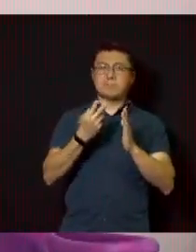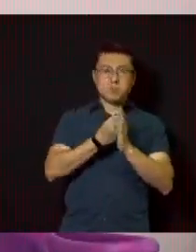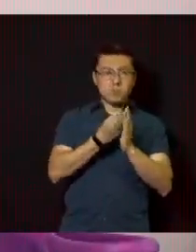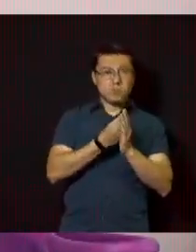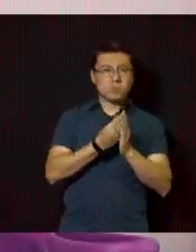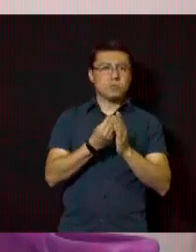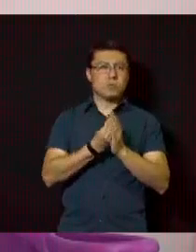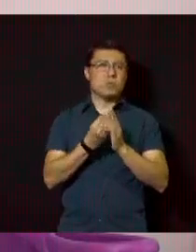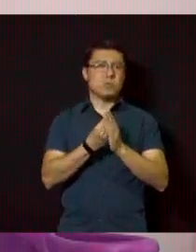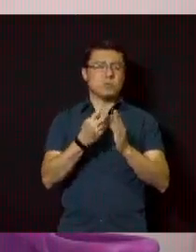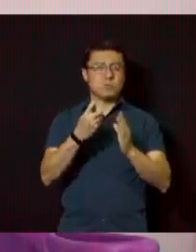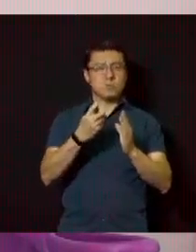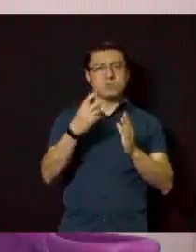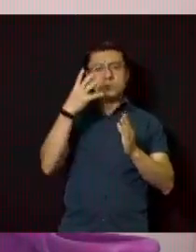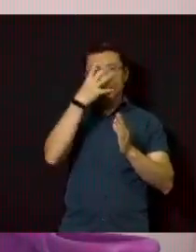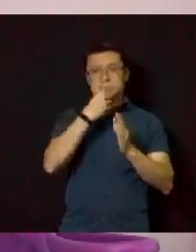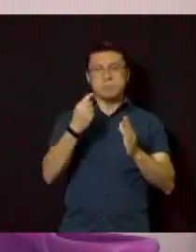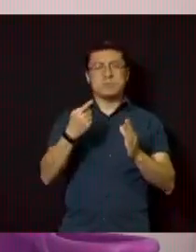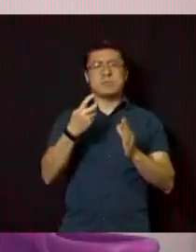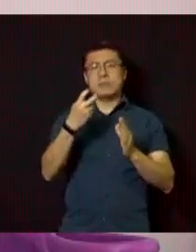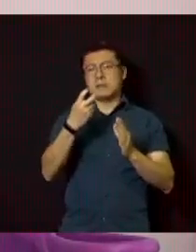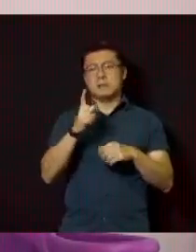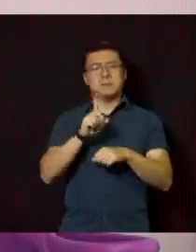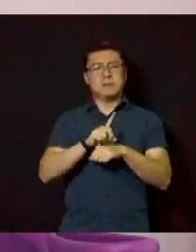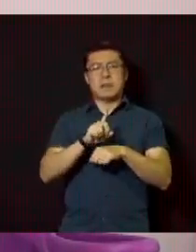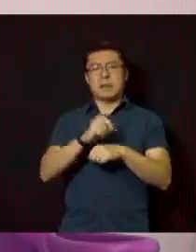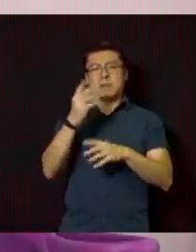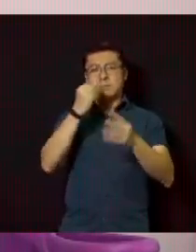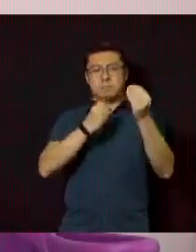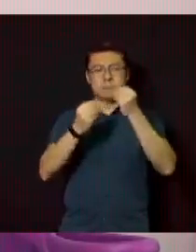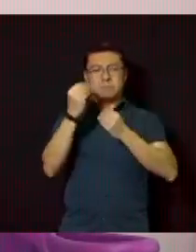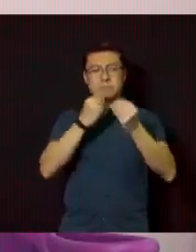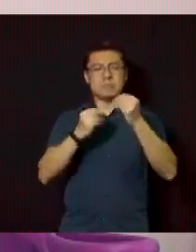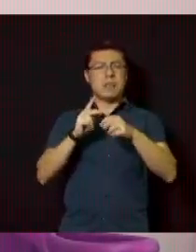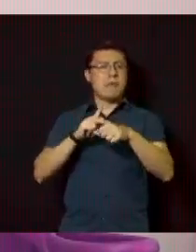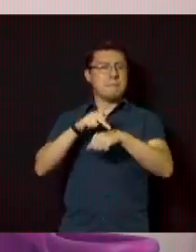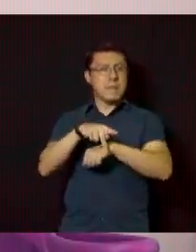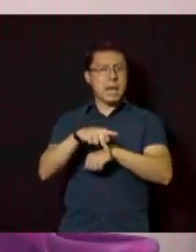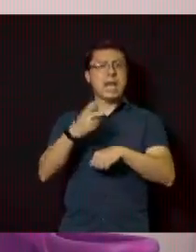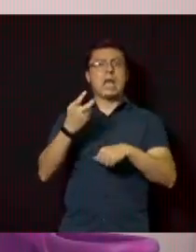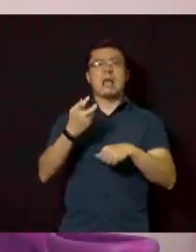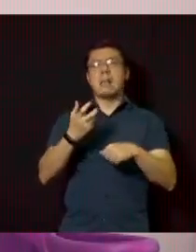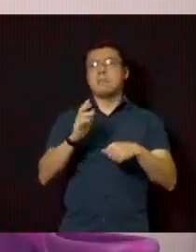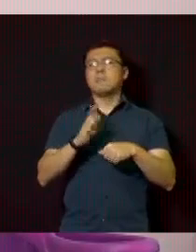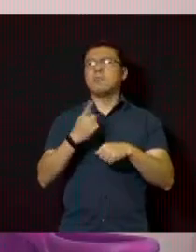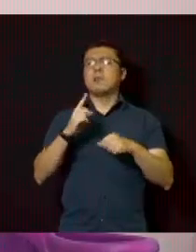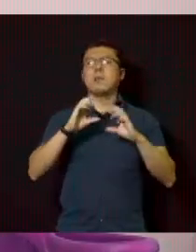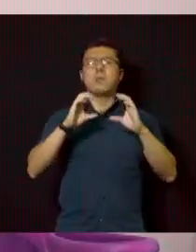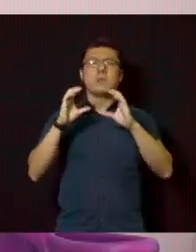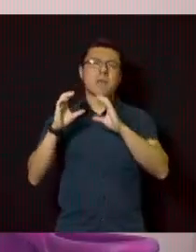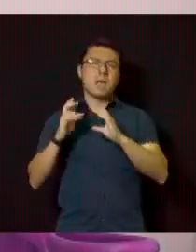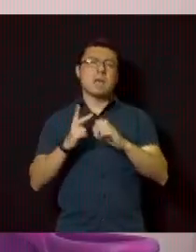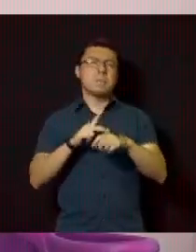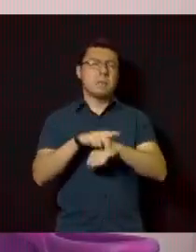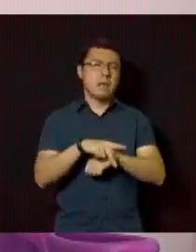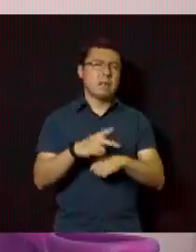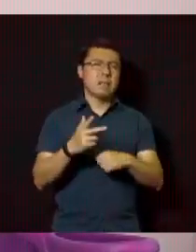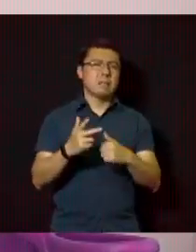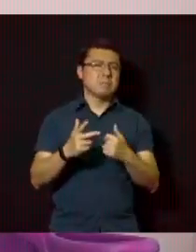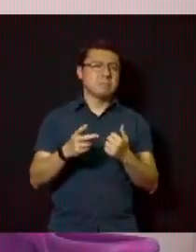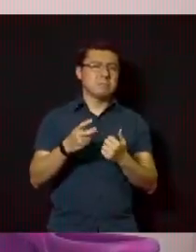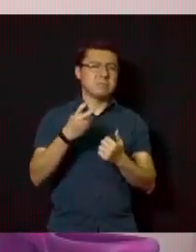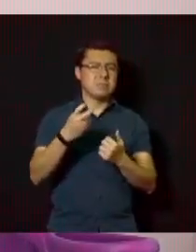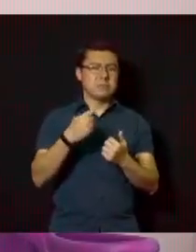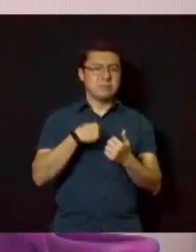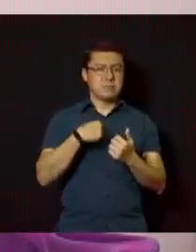de lo que es las rutinas faciales, pequeños cursos de lo que es la piel, porque la importancia de cuidarnos. Entonces empecé a generar